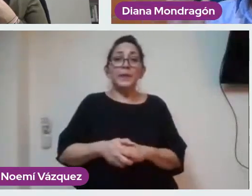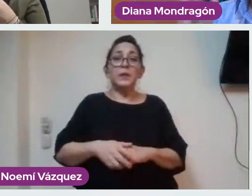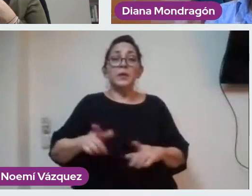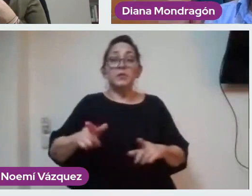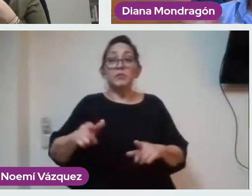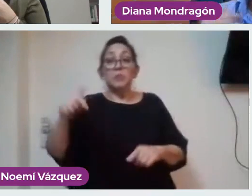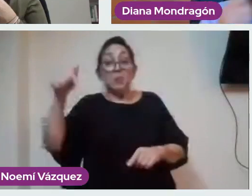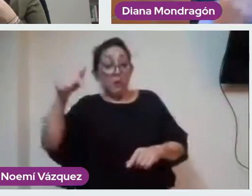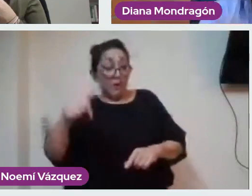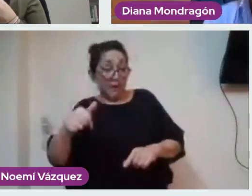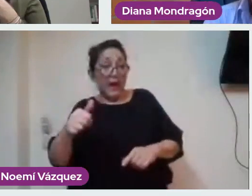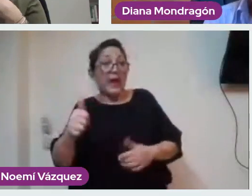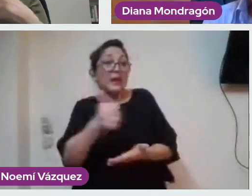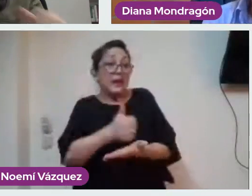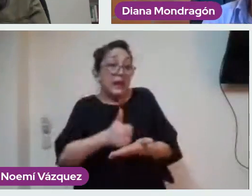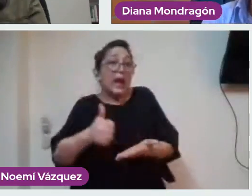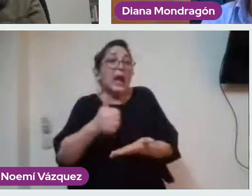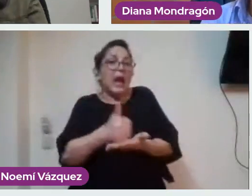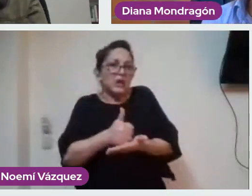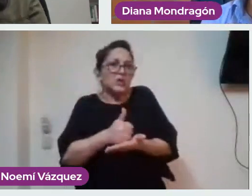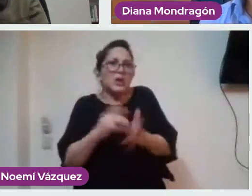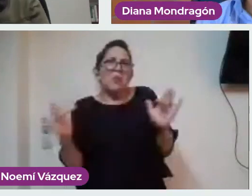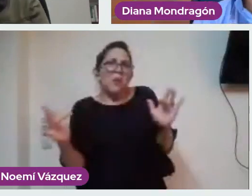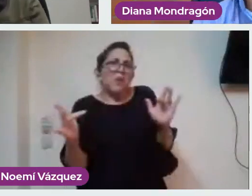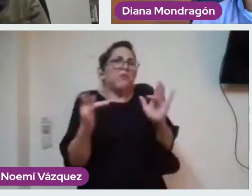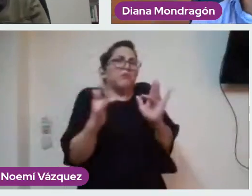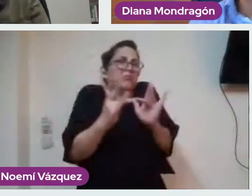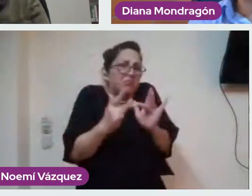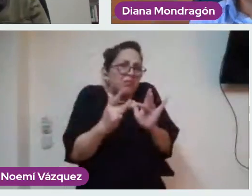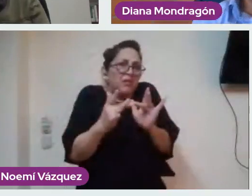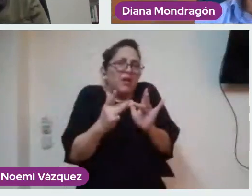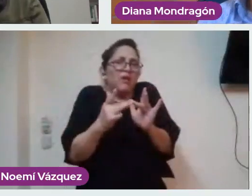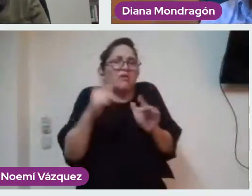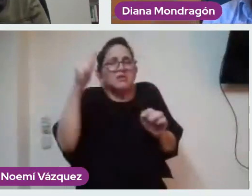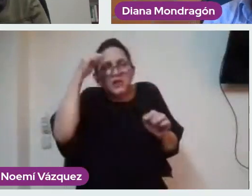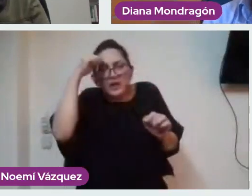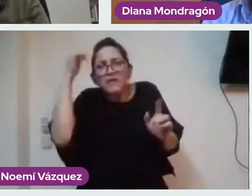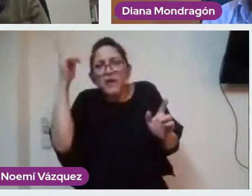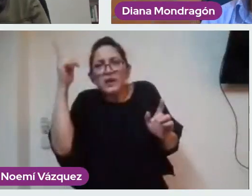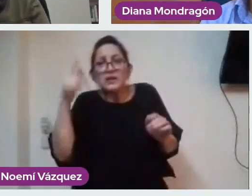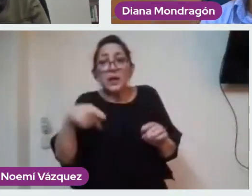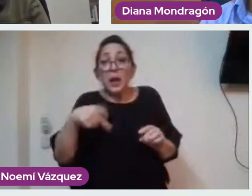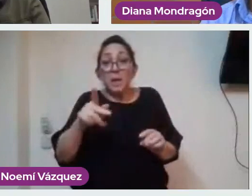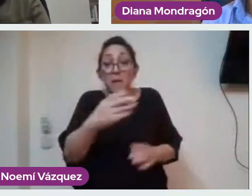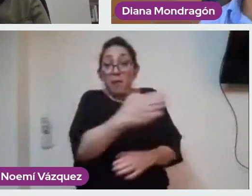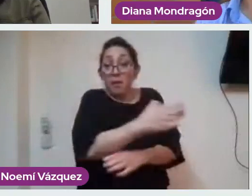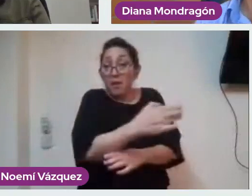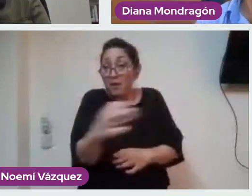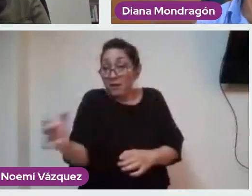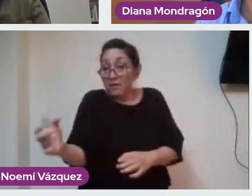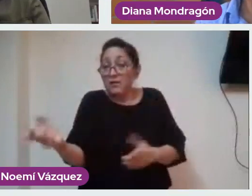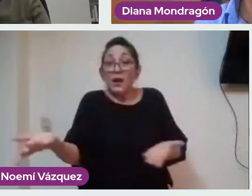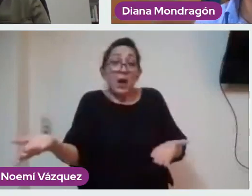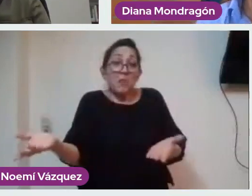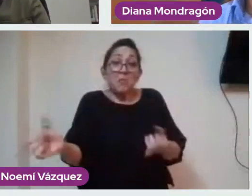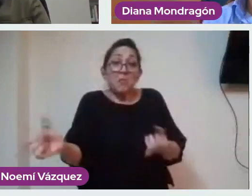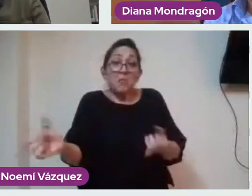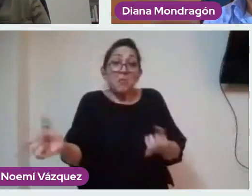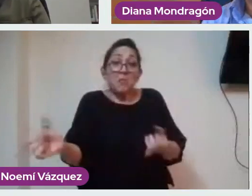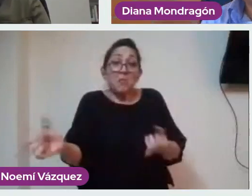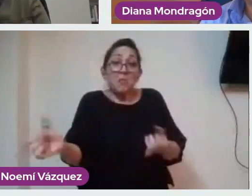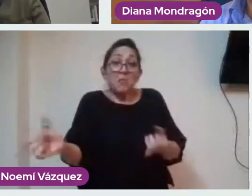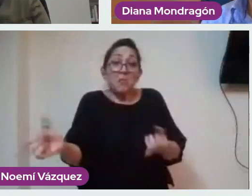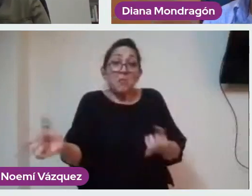mejor es más fácil como podernos conectar, ¿no? Pero en espacios rurales, en donde el internet no siempre es como el más